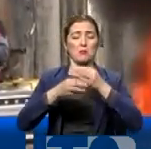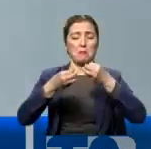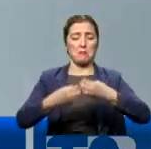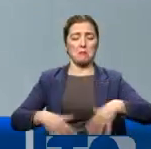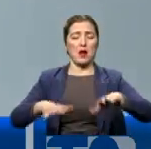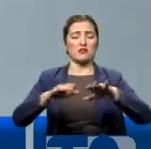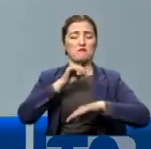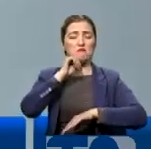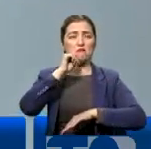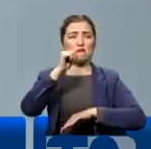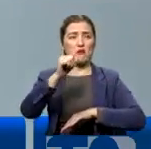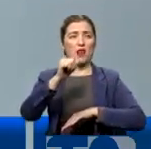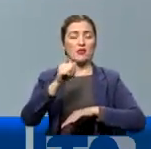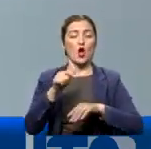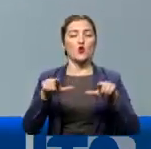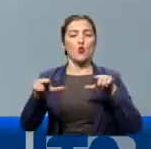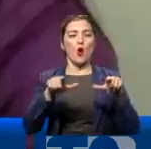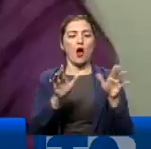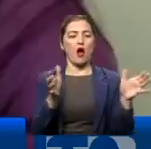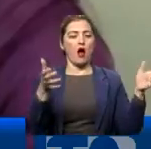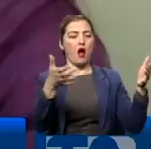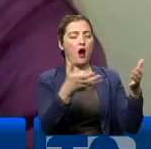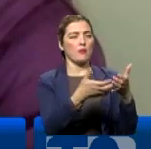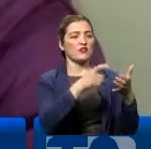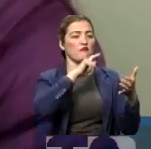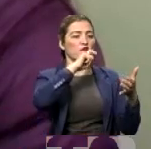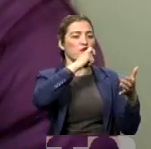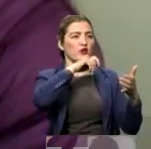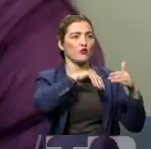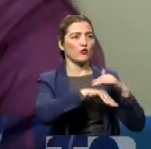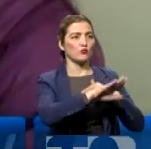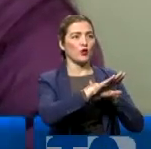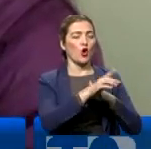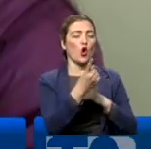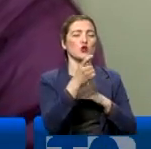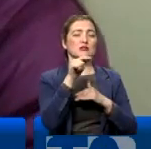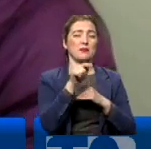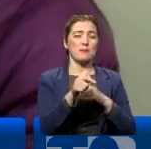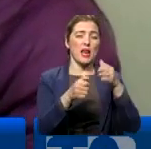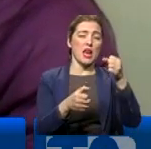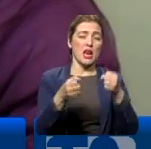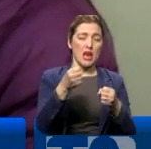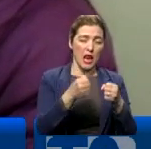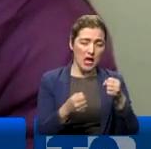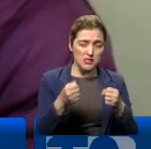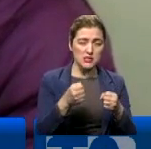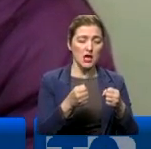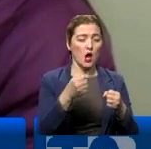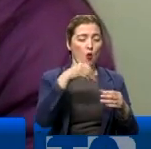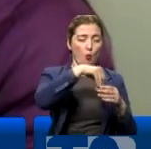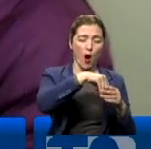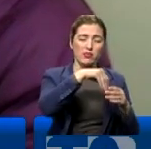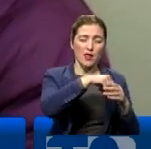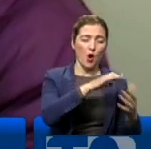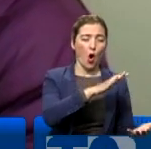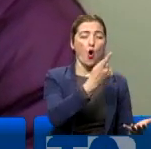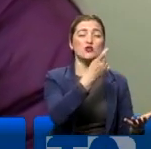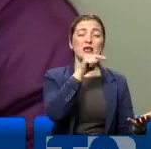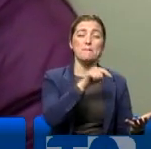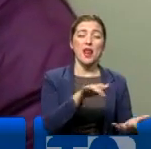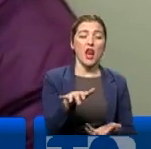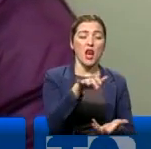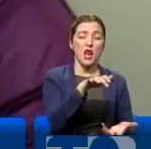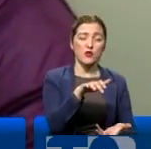falta de infraestructura para su almacenamiento. Tenemos un centro de acopio de 11.000 litros de leche, de los cuales estuvimos